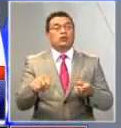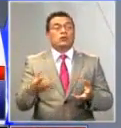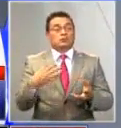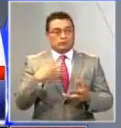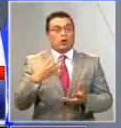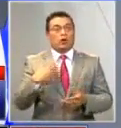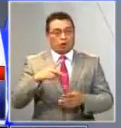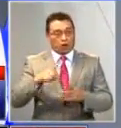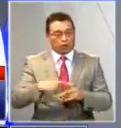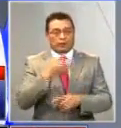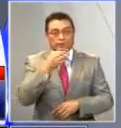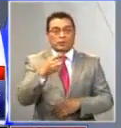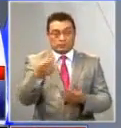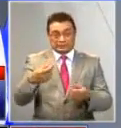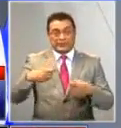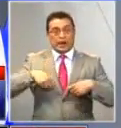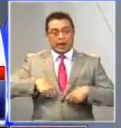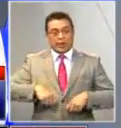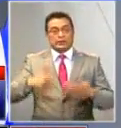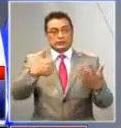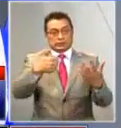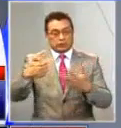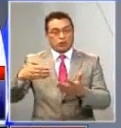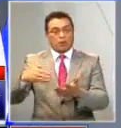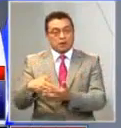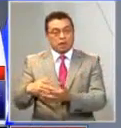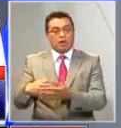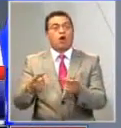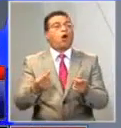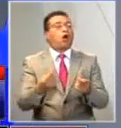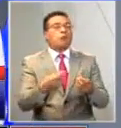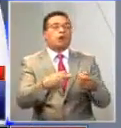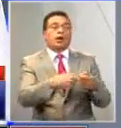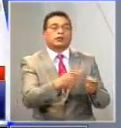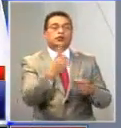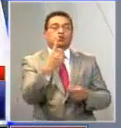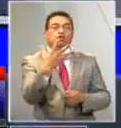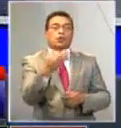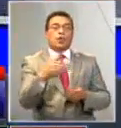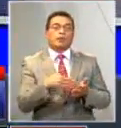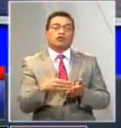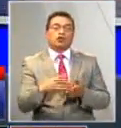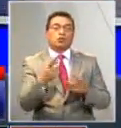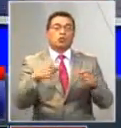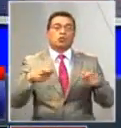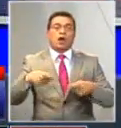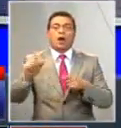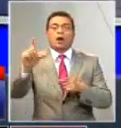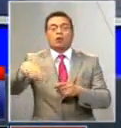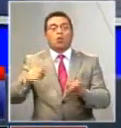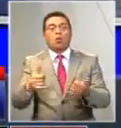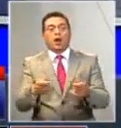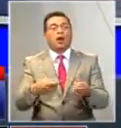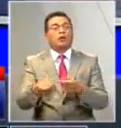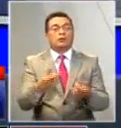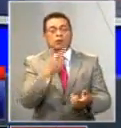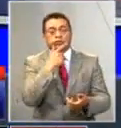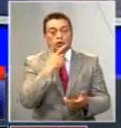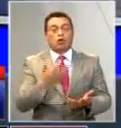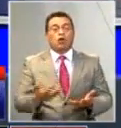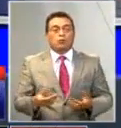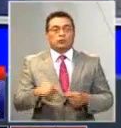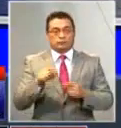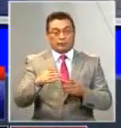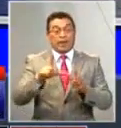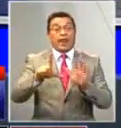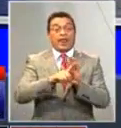que una persona que gana 600 mil pesos pueda gastar 150 millones en un casino. Para cerrar el tema de la posible derogación de la ley reservada del cobre, ¿usted